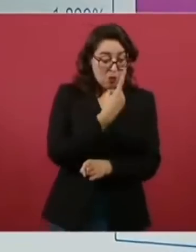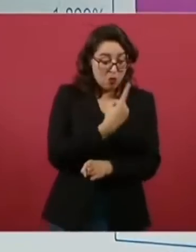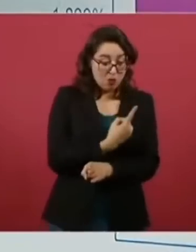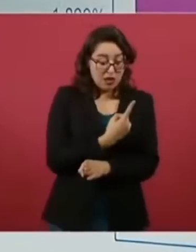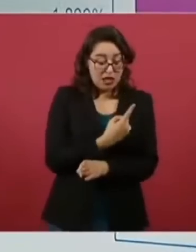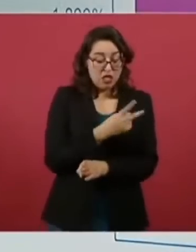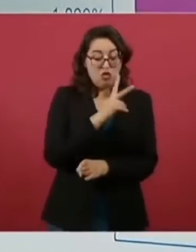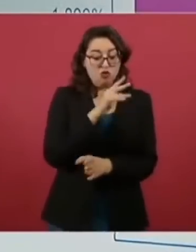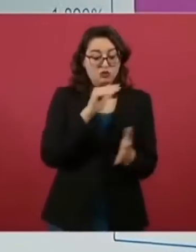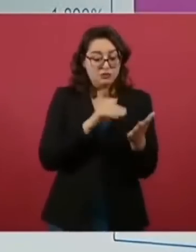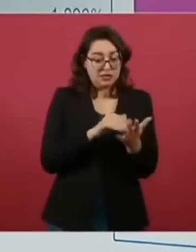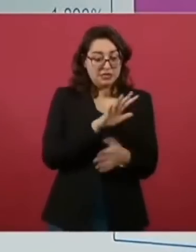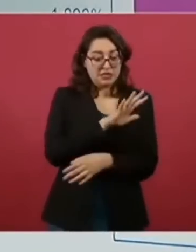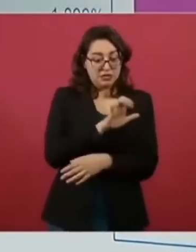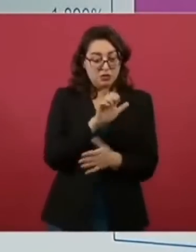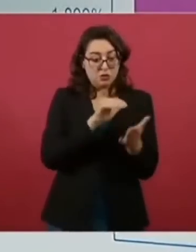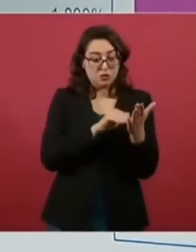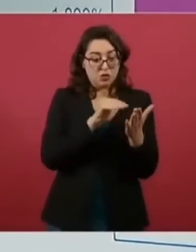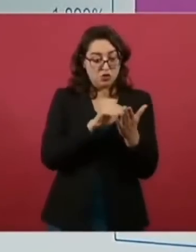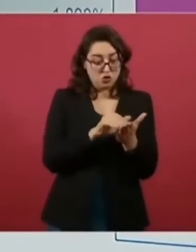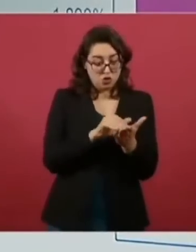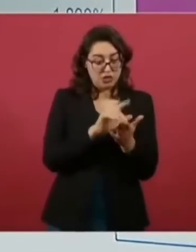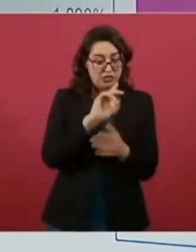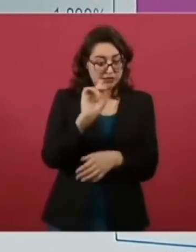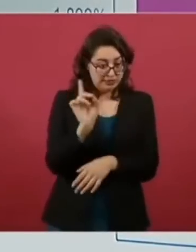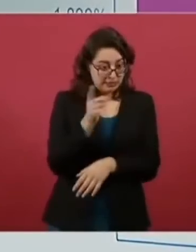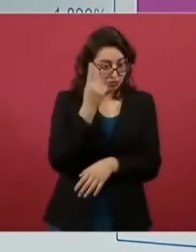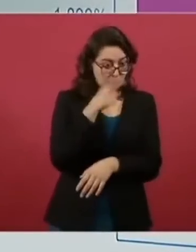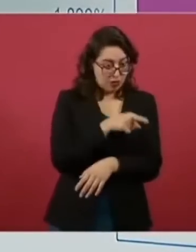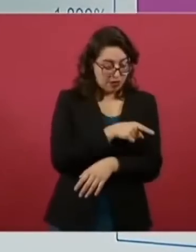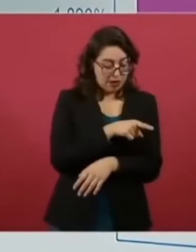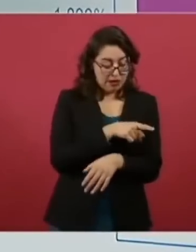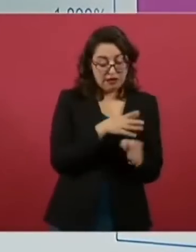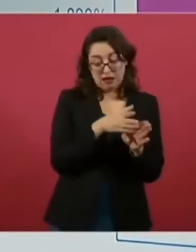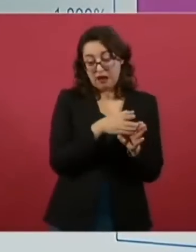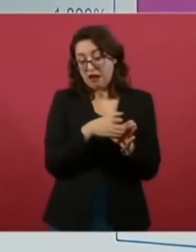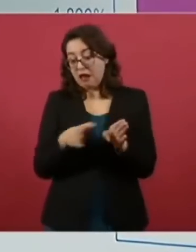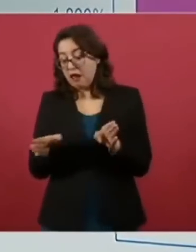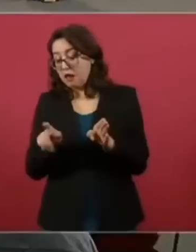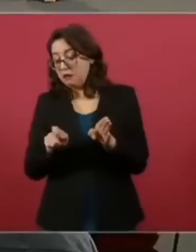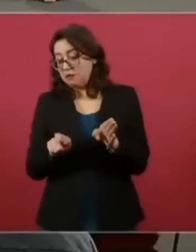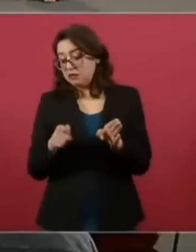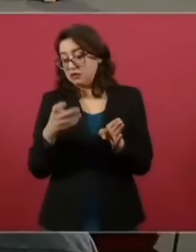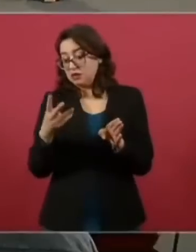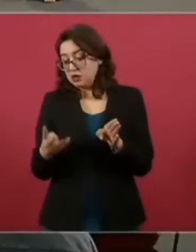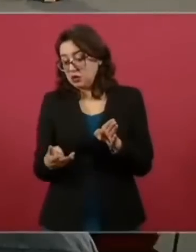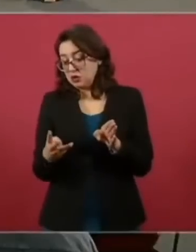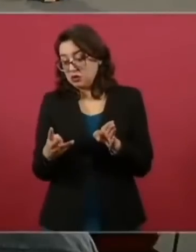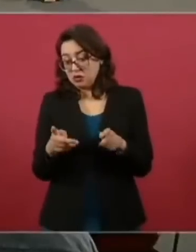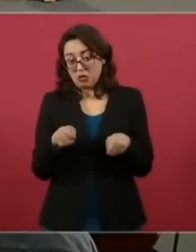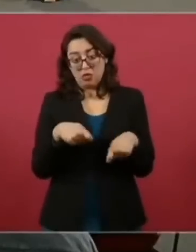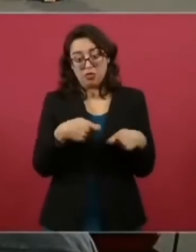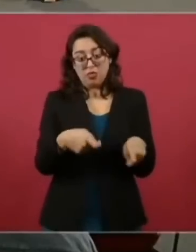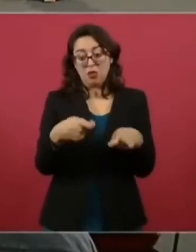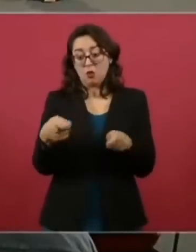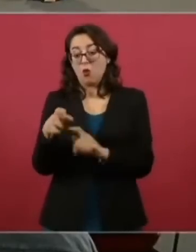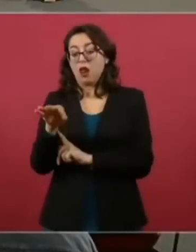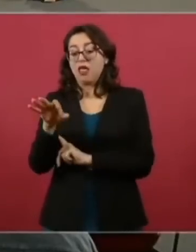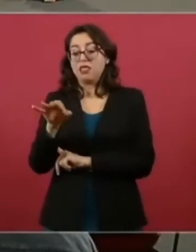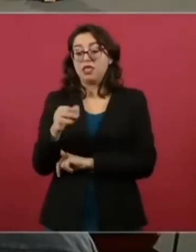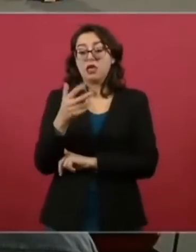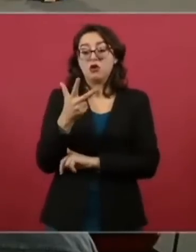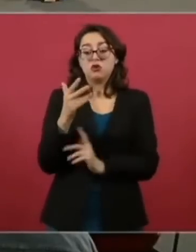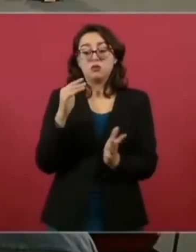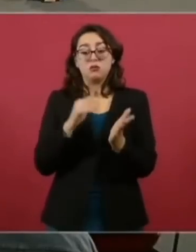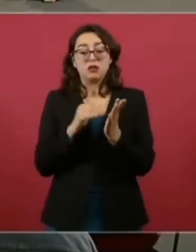24 que sumaban 48 mil millones de dólares en un sexenio.